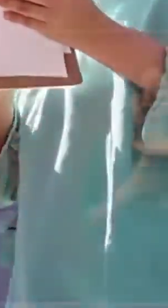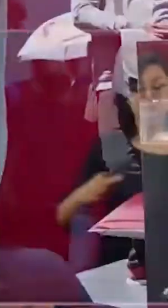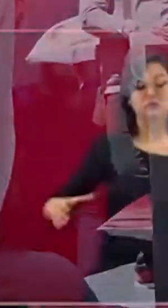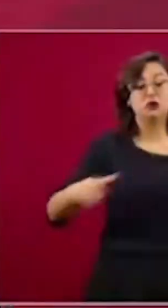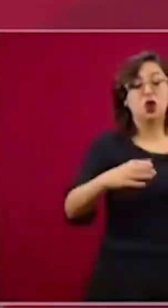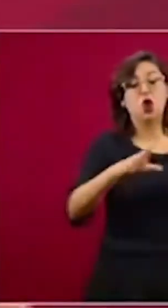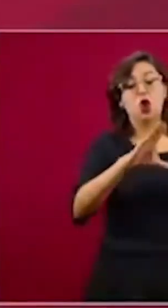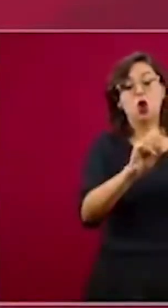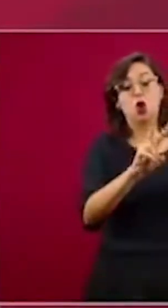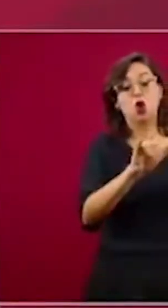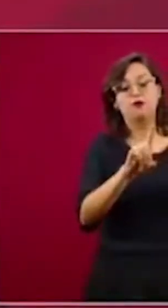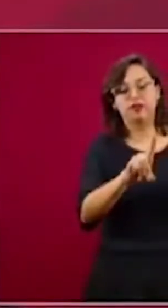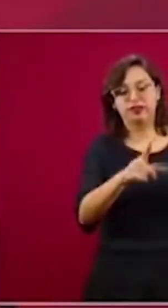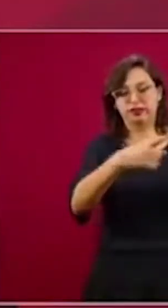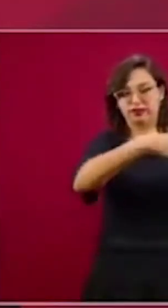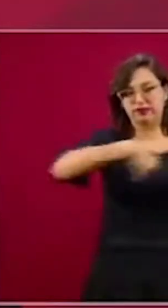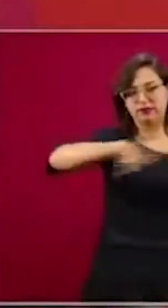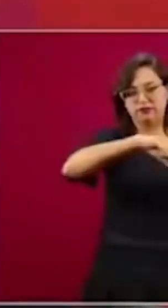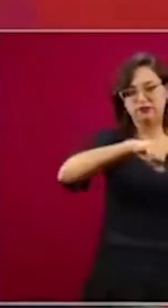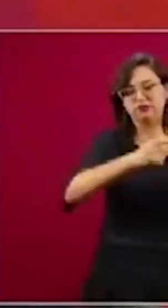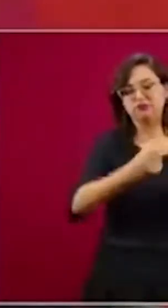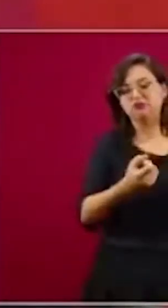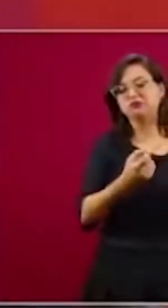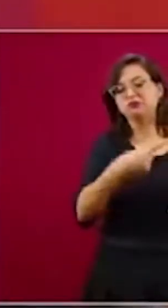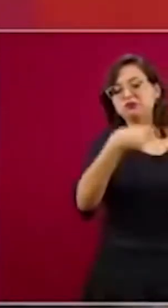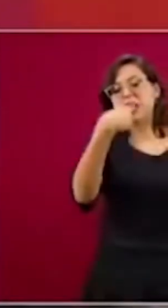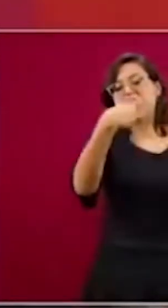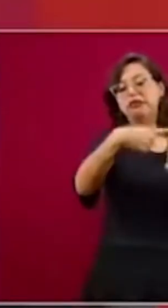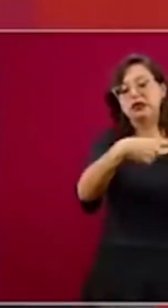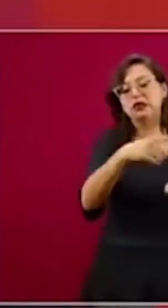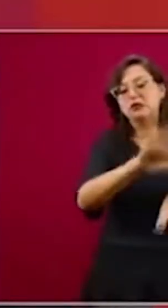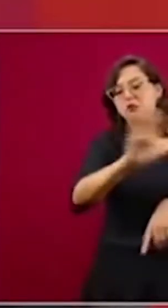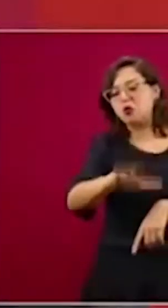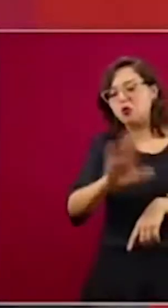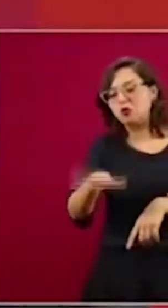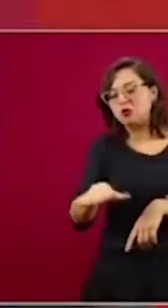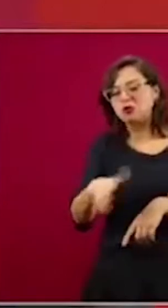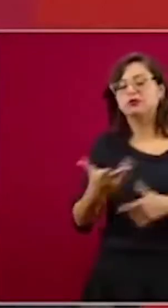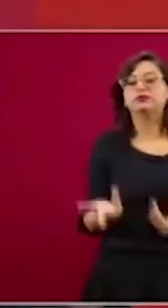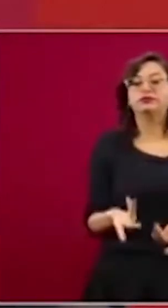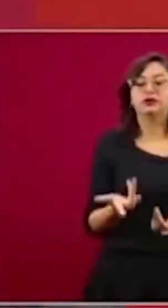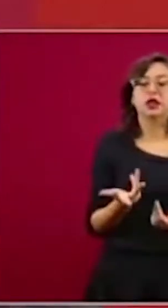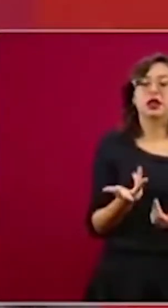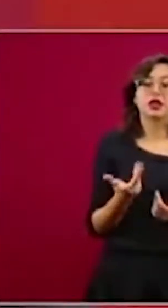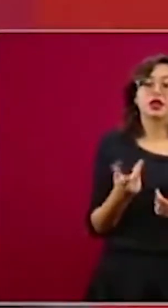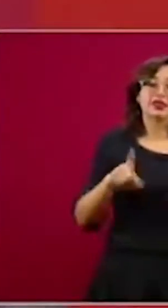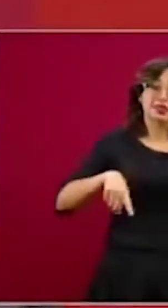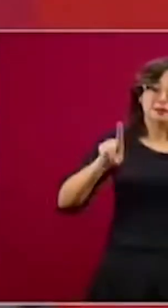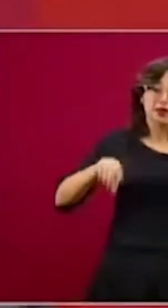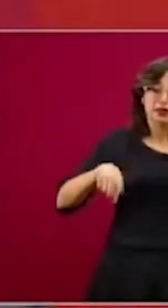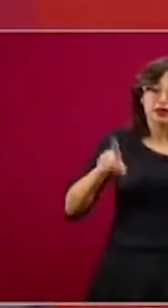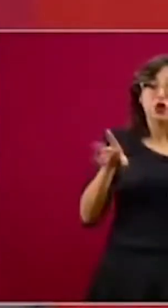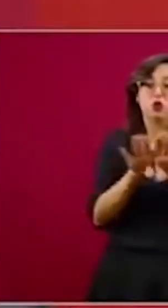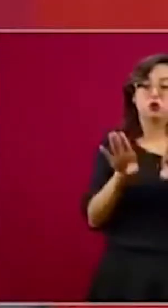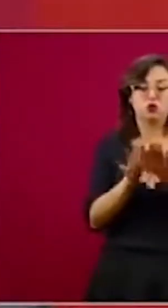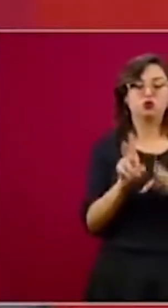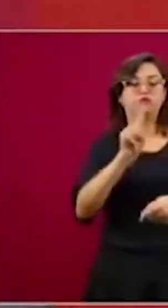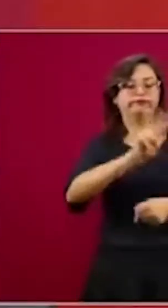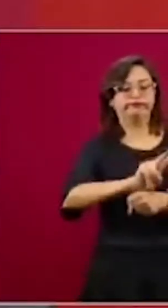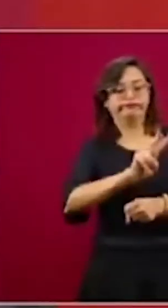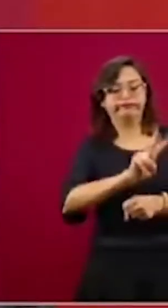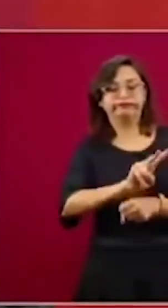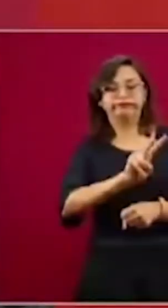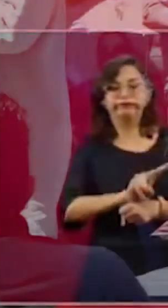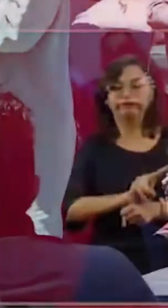El subsecretario de Prevención y Promoción de la Salud, Hugo López-Gatell, dio a conocer que la mortalidad por el coronavirus se ha